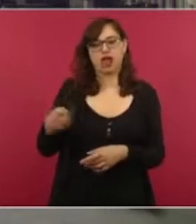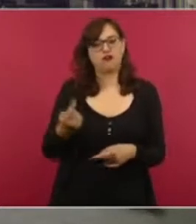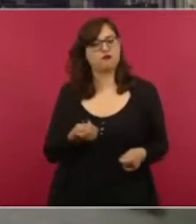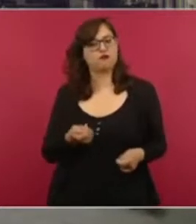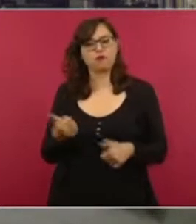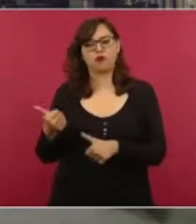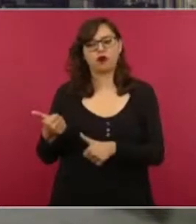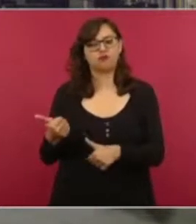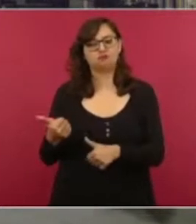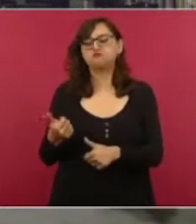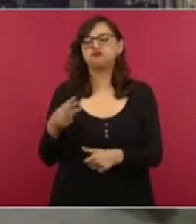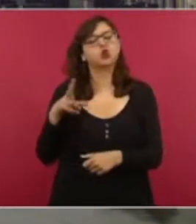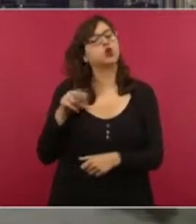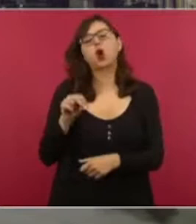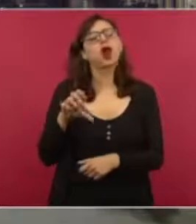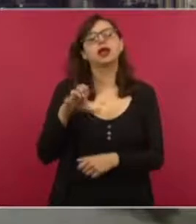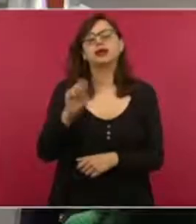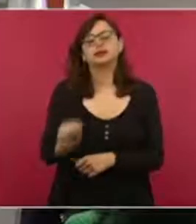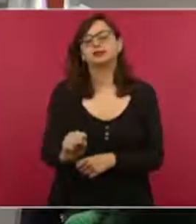Y